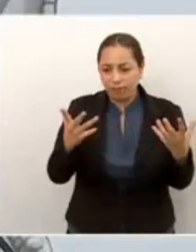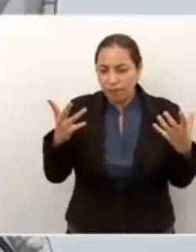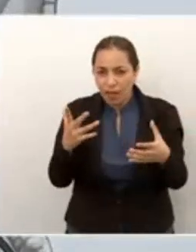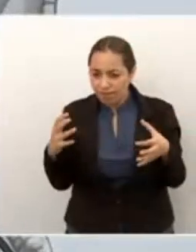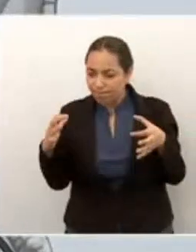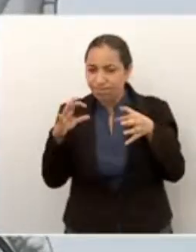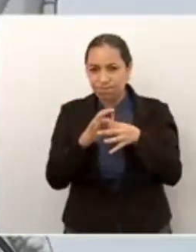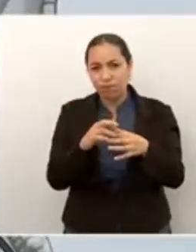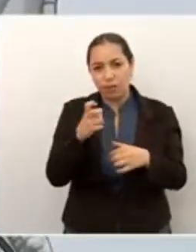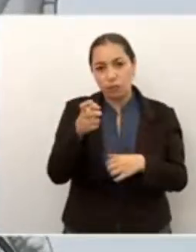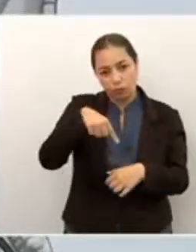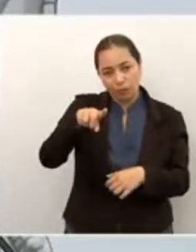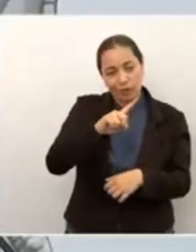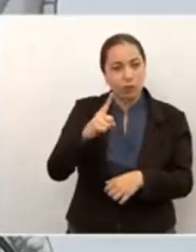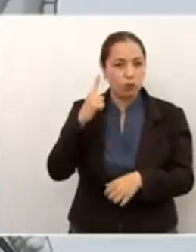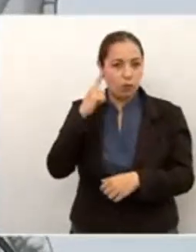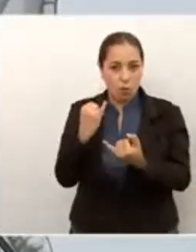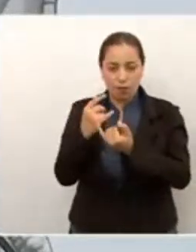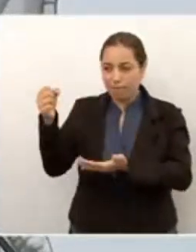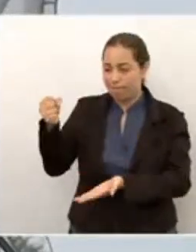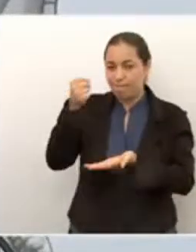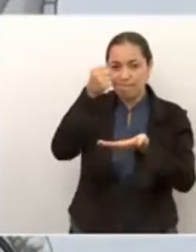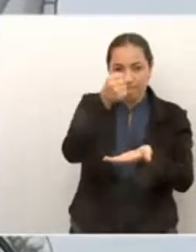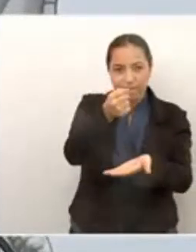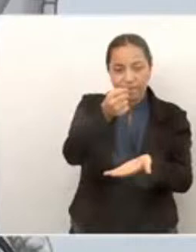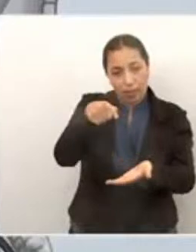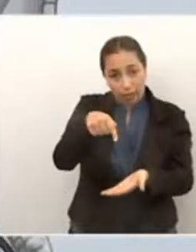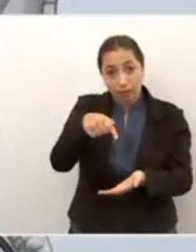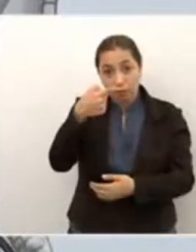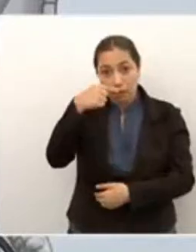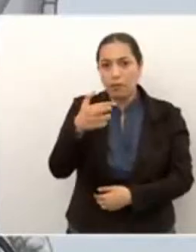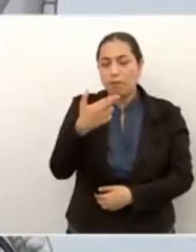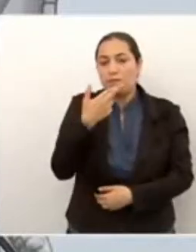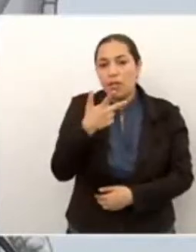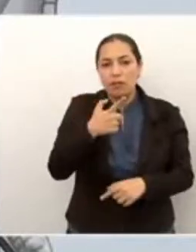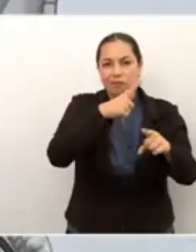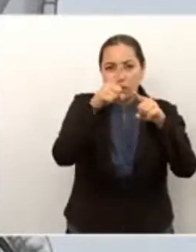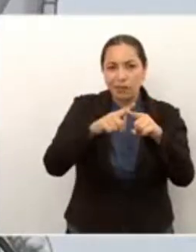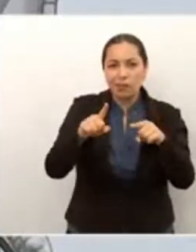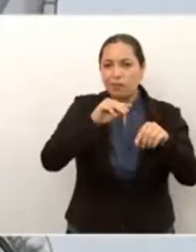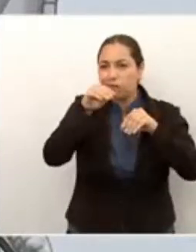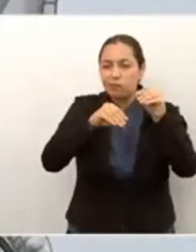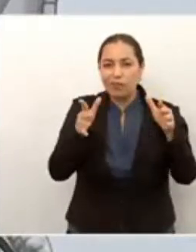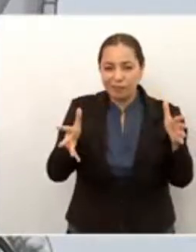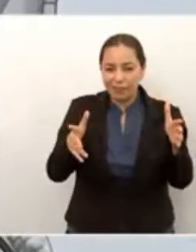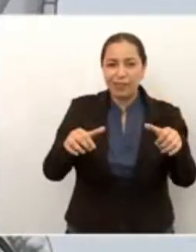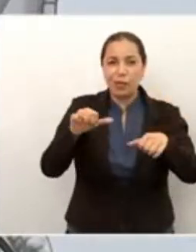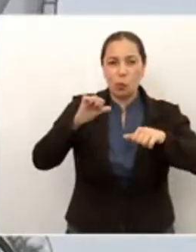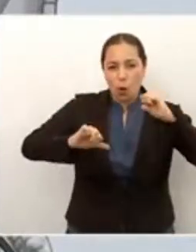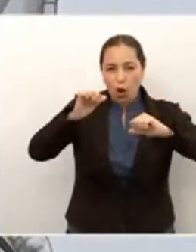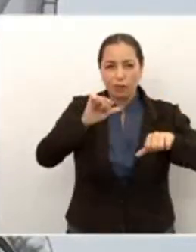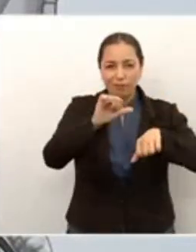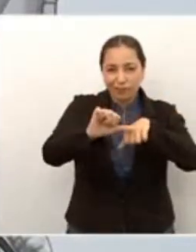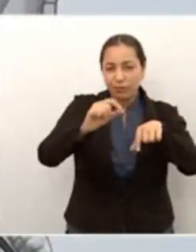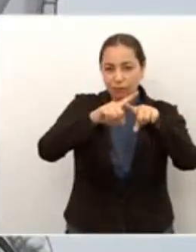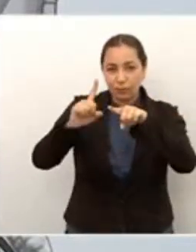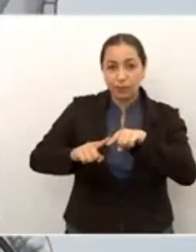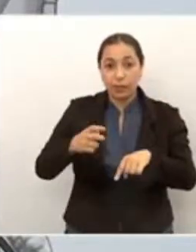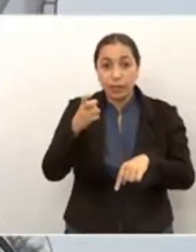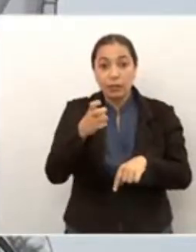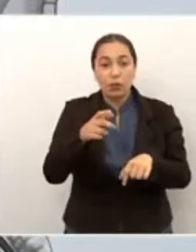dedicarle recursos para mejorar todos los quirófanos y todos los equipos que se necesitan. Vamos